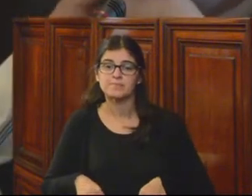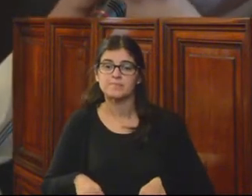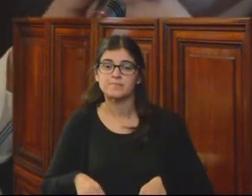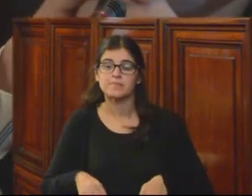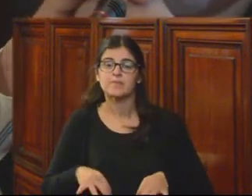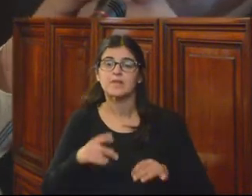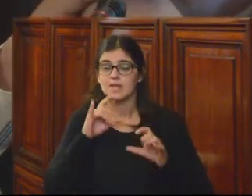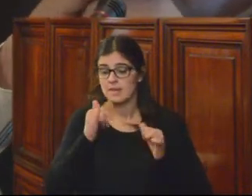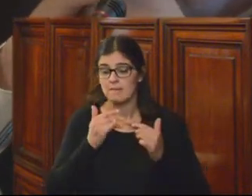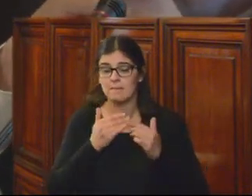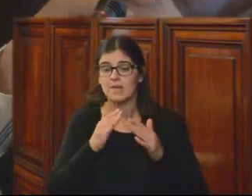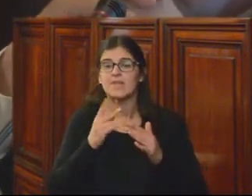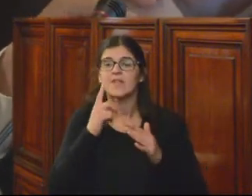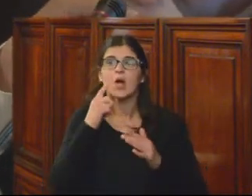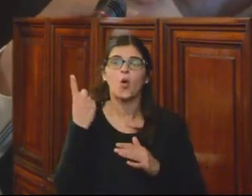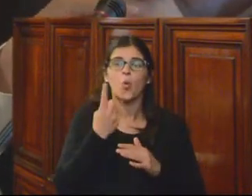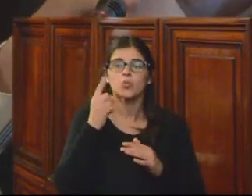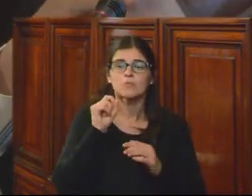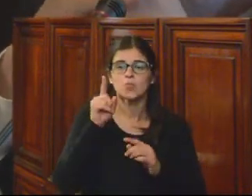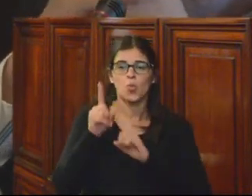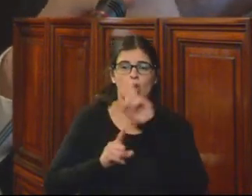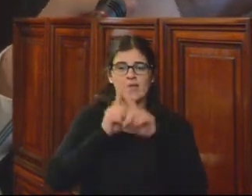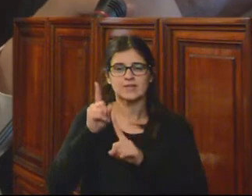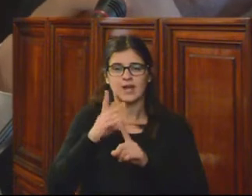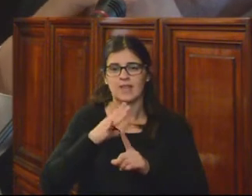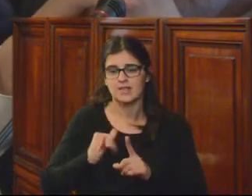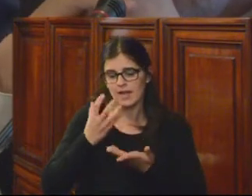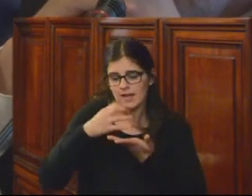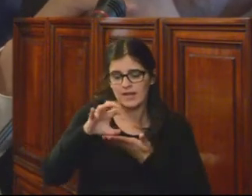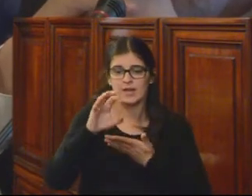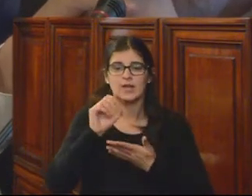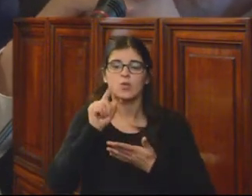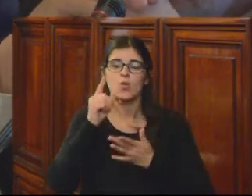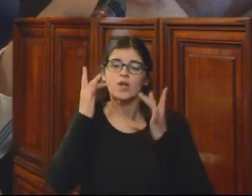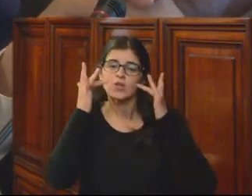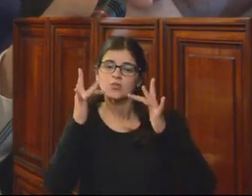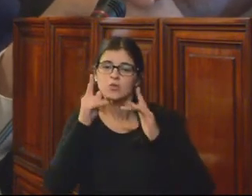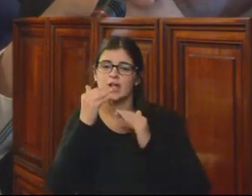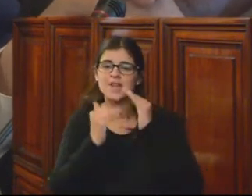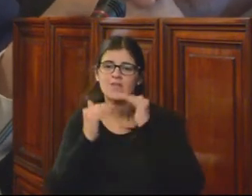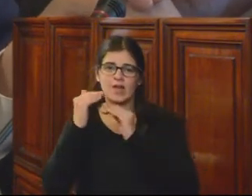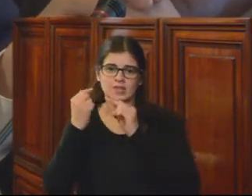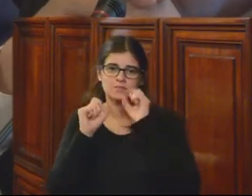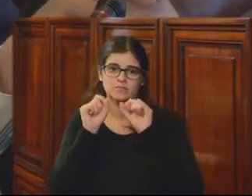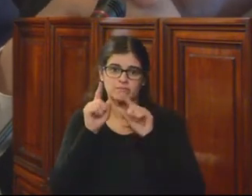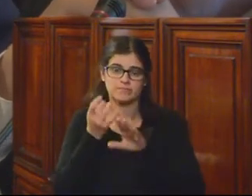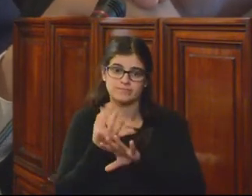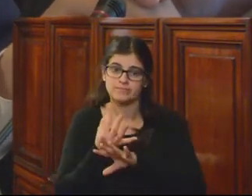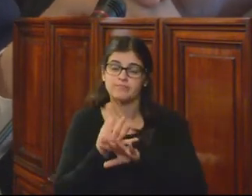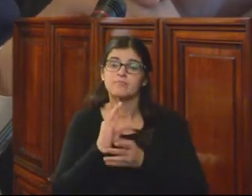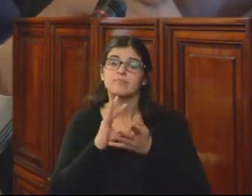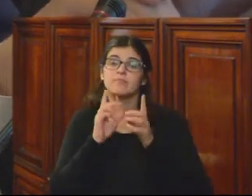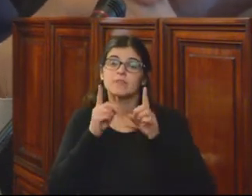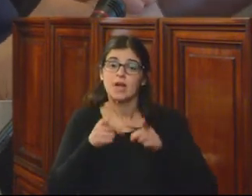del principio, la autonomía universitaria en ese nivel educativo y que